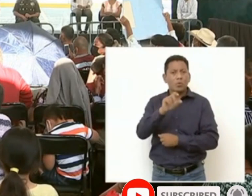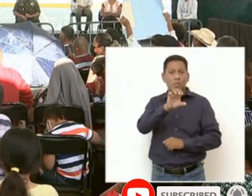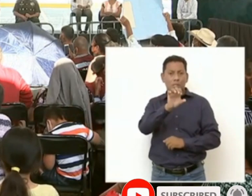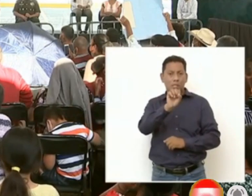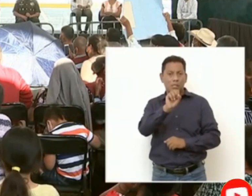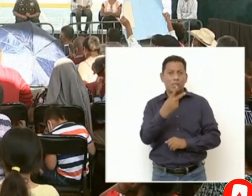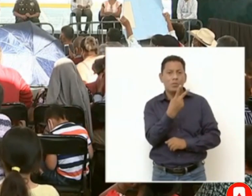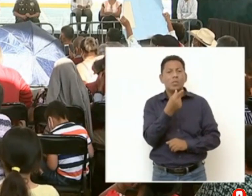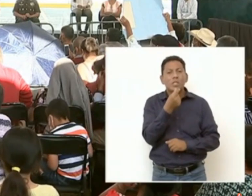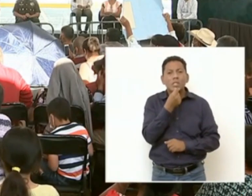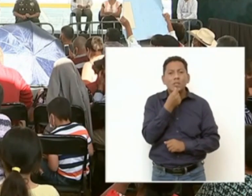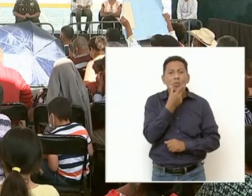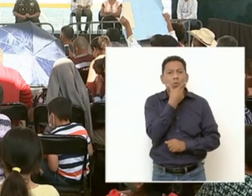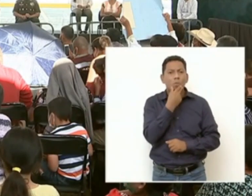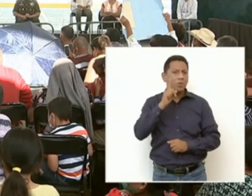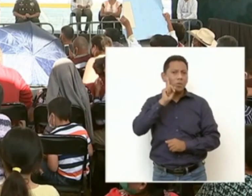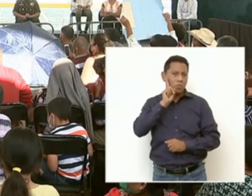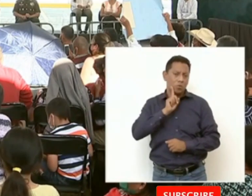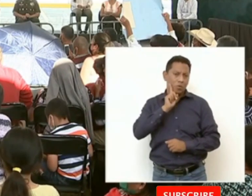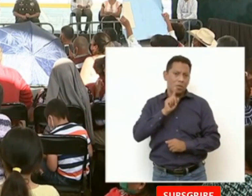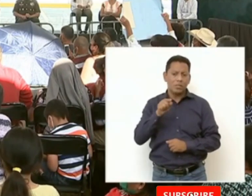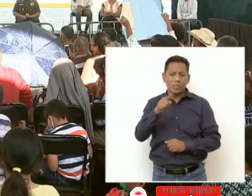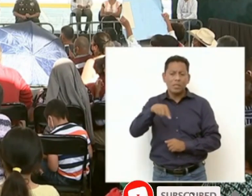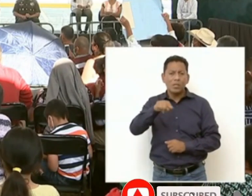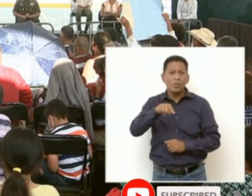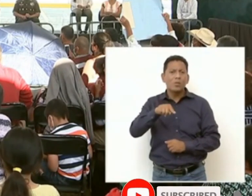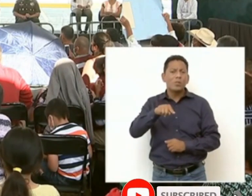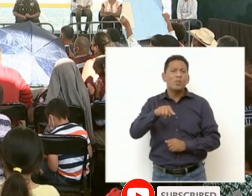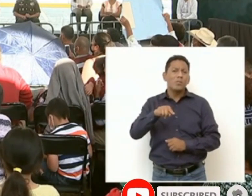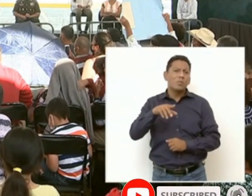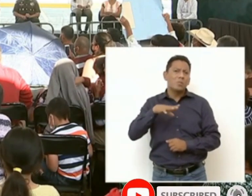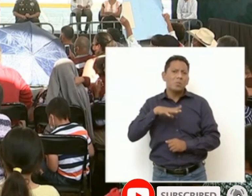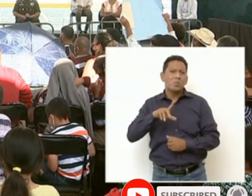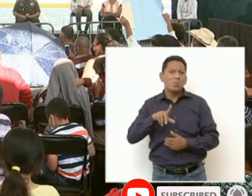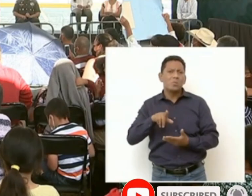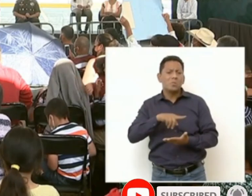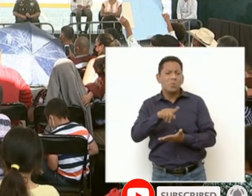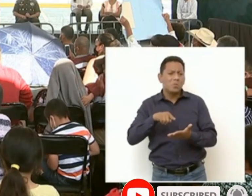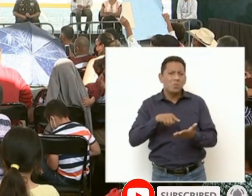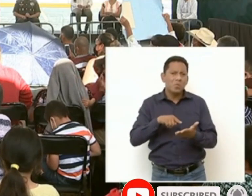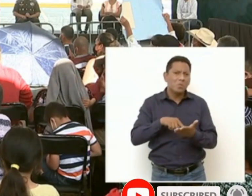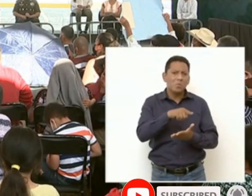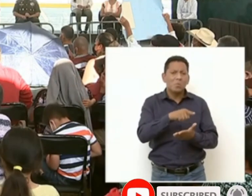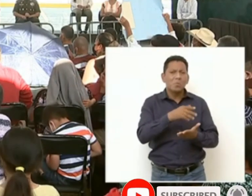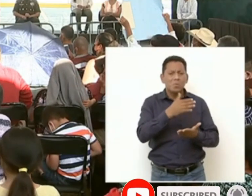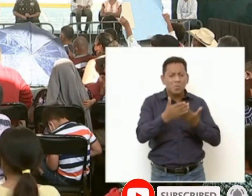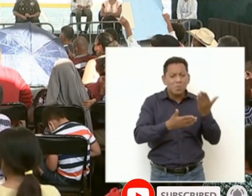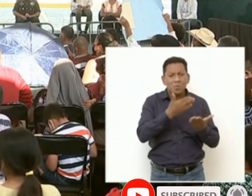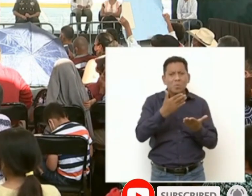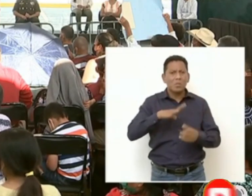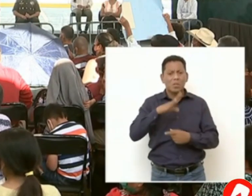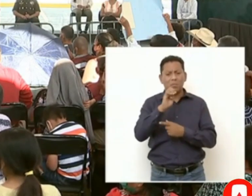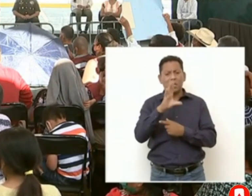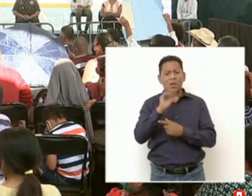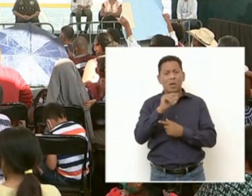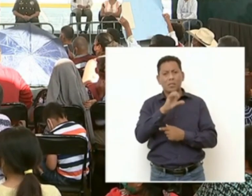62 niñas y niños que están en estancias infantiles, que también tienen becas.